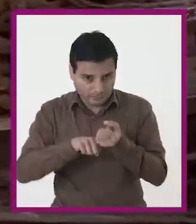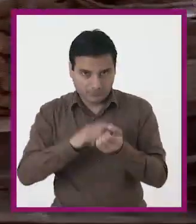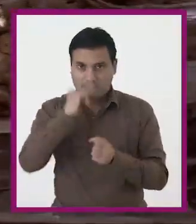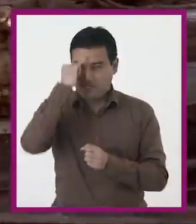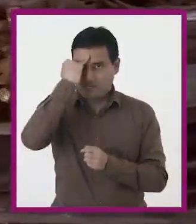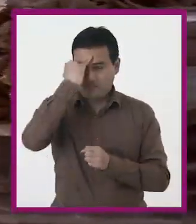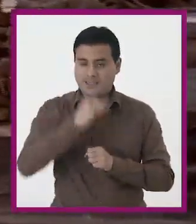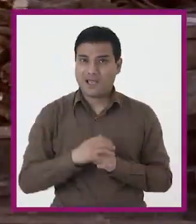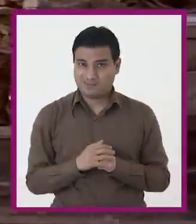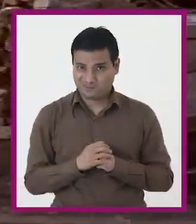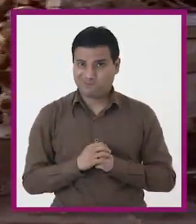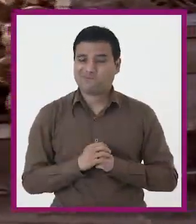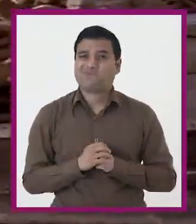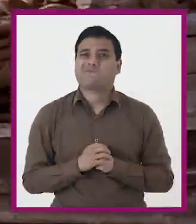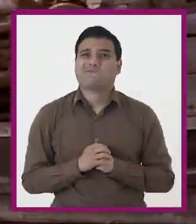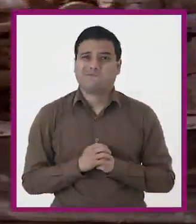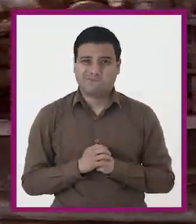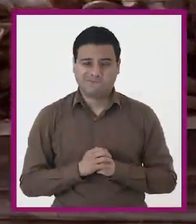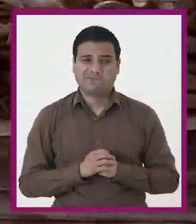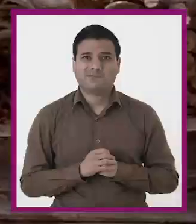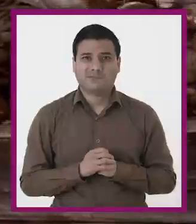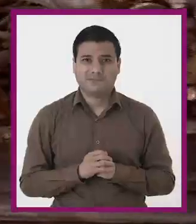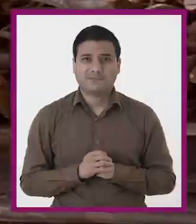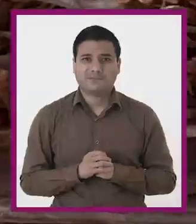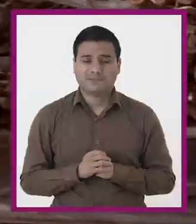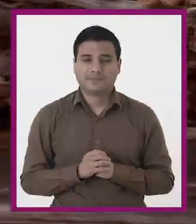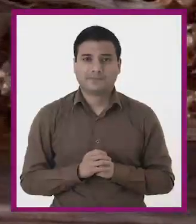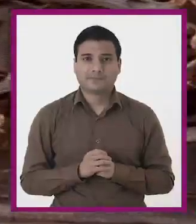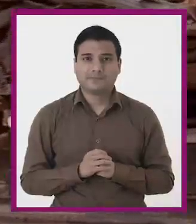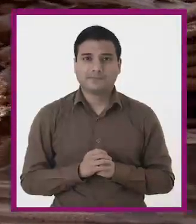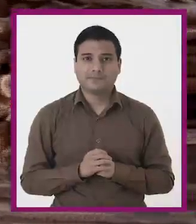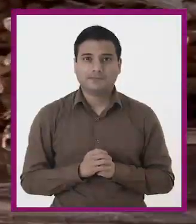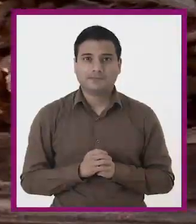tenido en la India configuraciones sin igual.